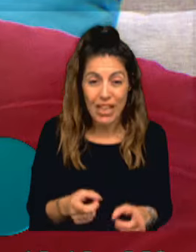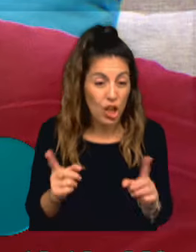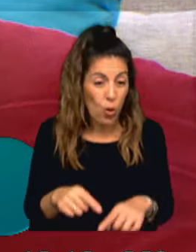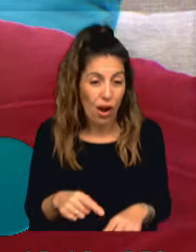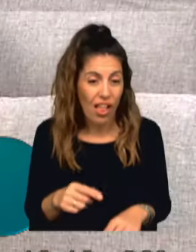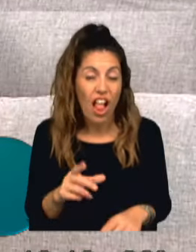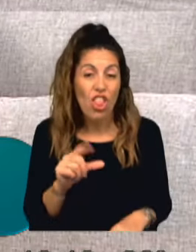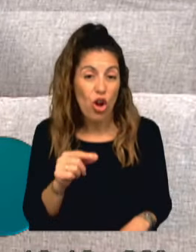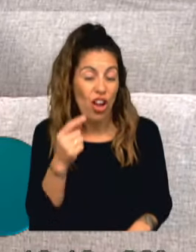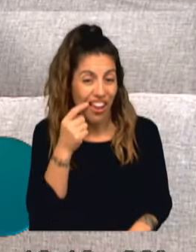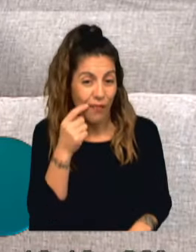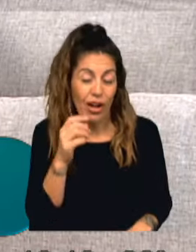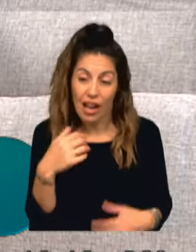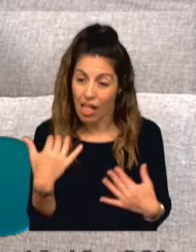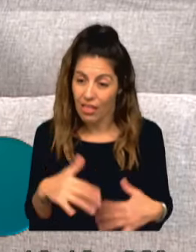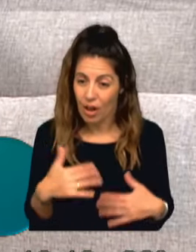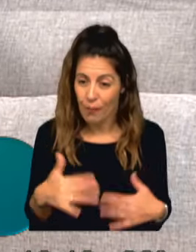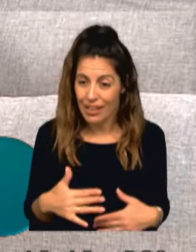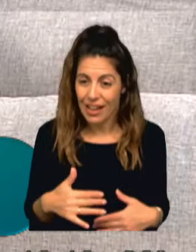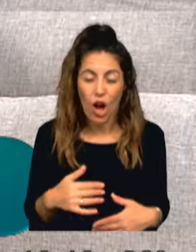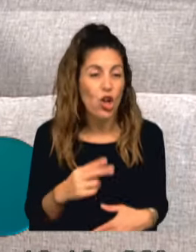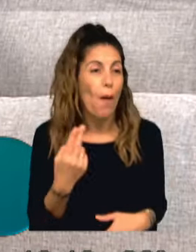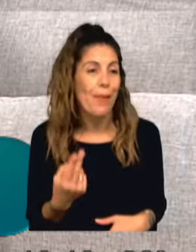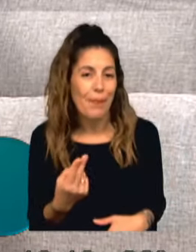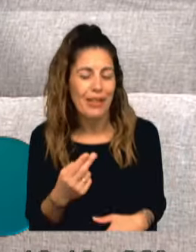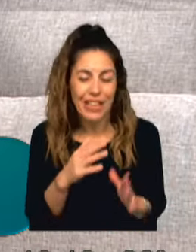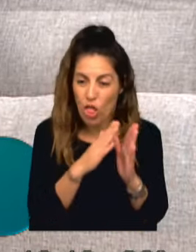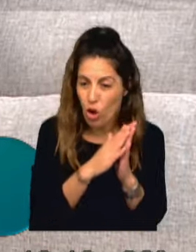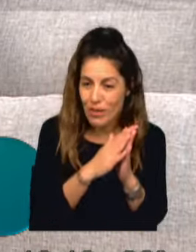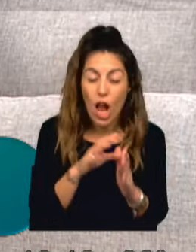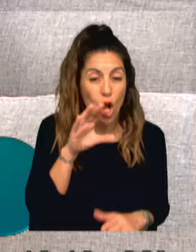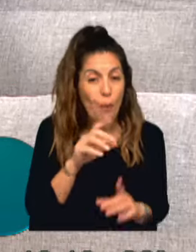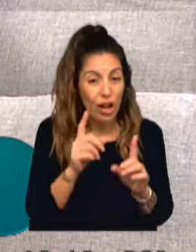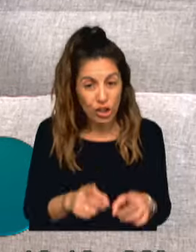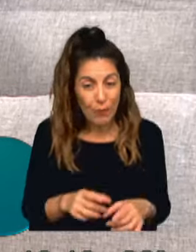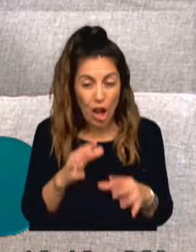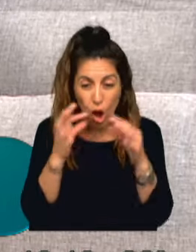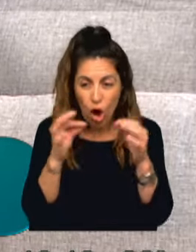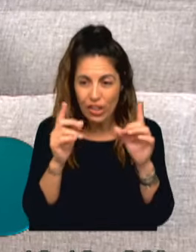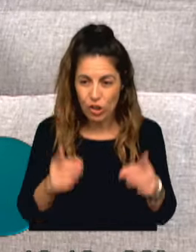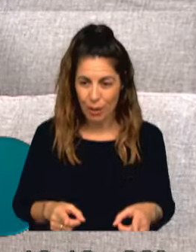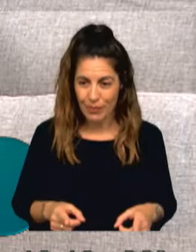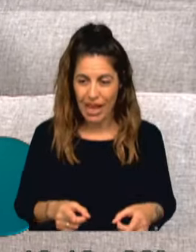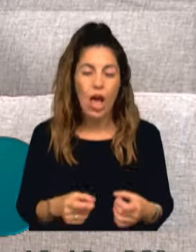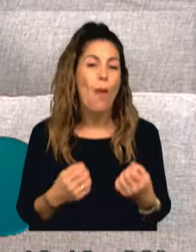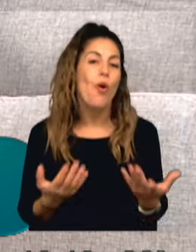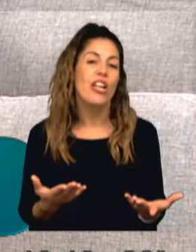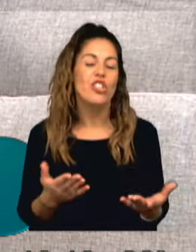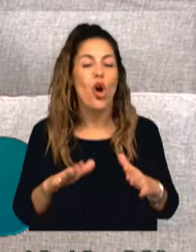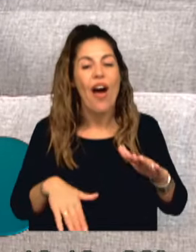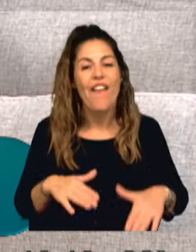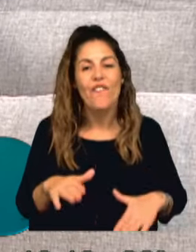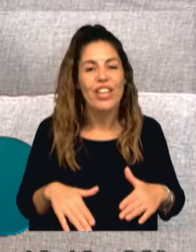dolor de muela es bastante complicado O sea no te permite casi ni dormir adás en los perros también sucede y en los gatos también sucede por lo tanto muchas veces